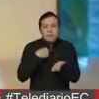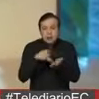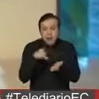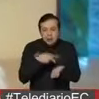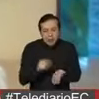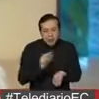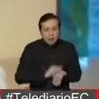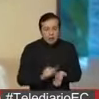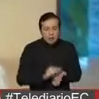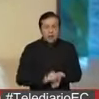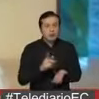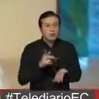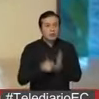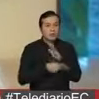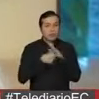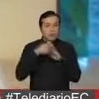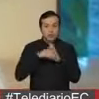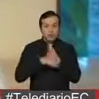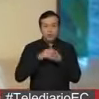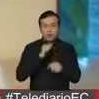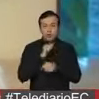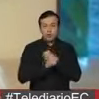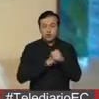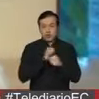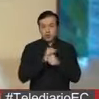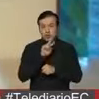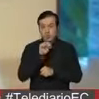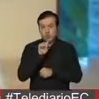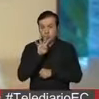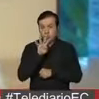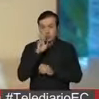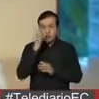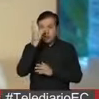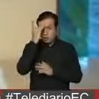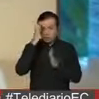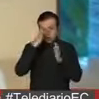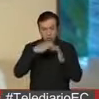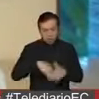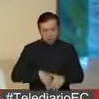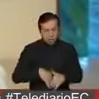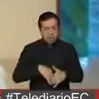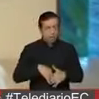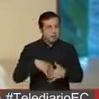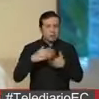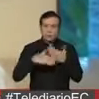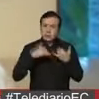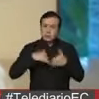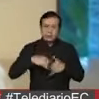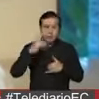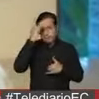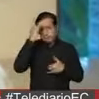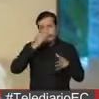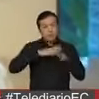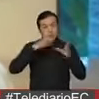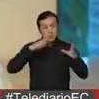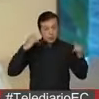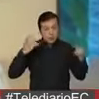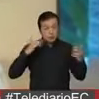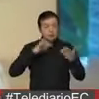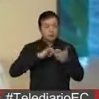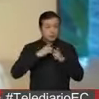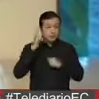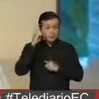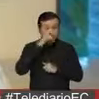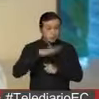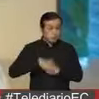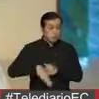en 2014, y el país sigue endeudándose como si no hubiera un mañana. Y eso es lo que estamos viviendo ahora. Entonces, en